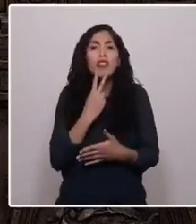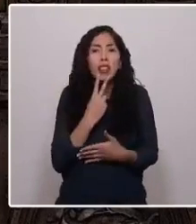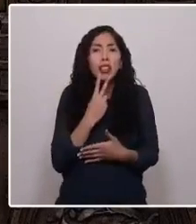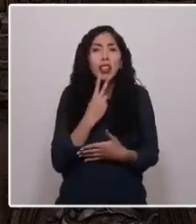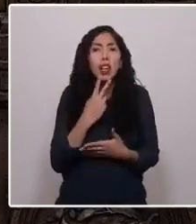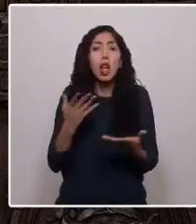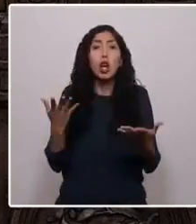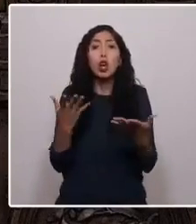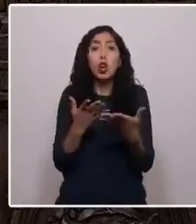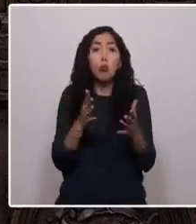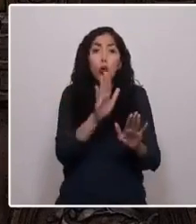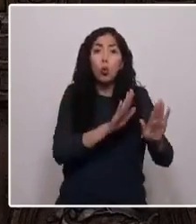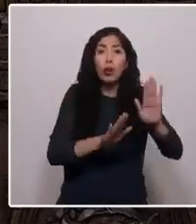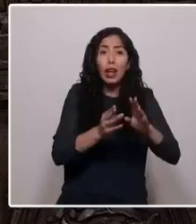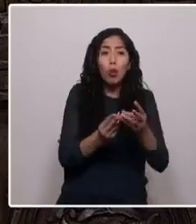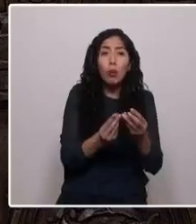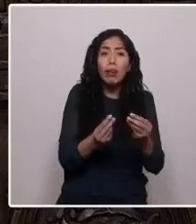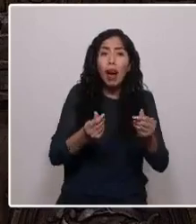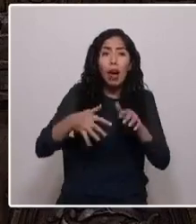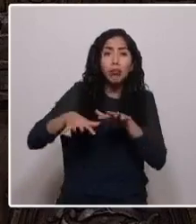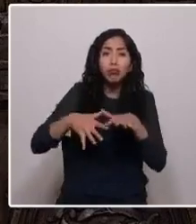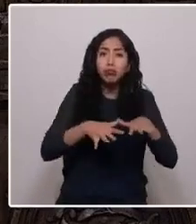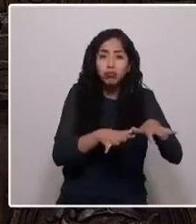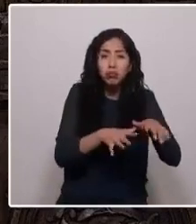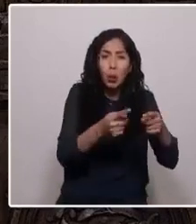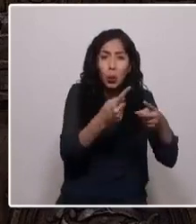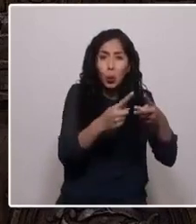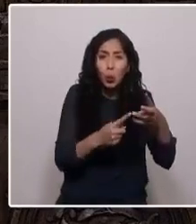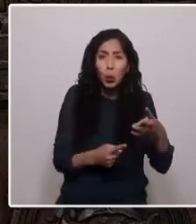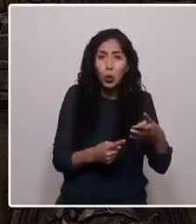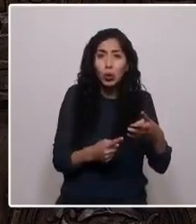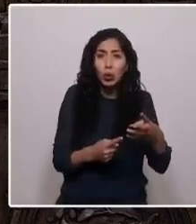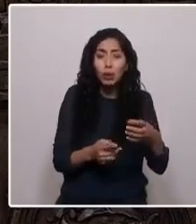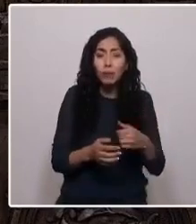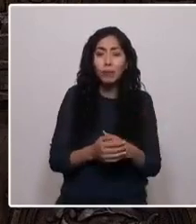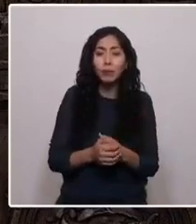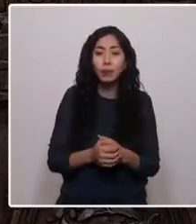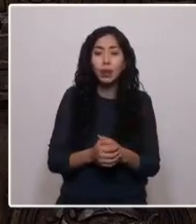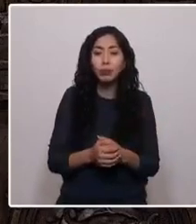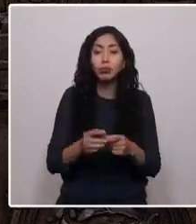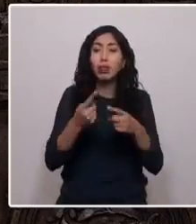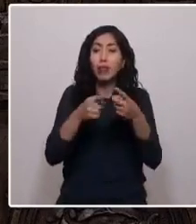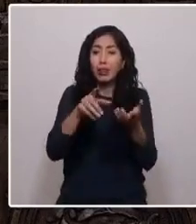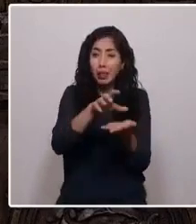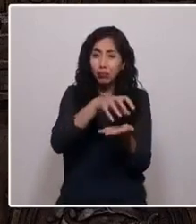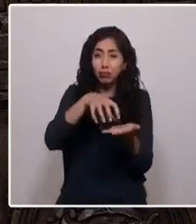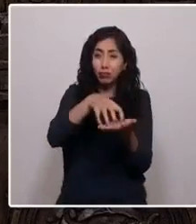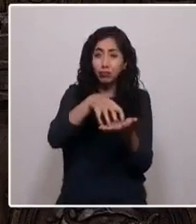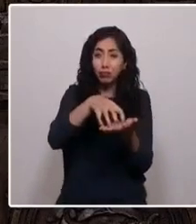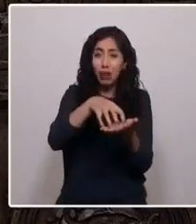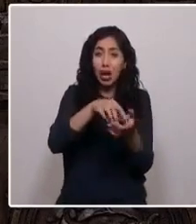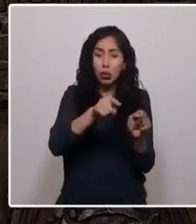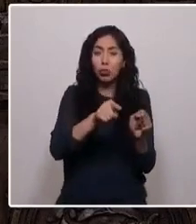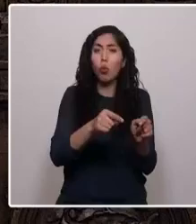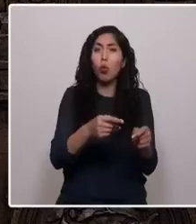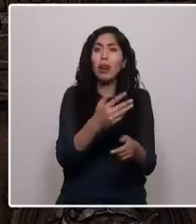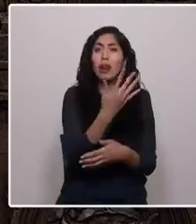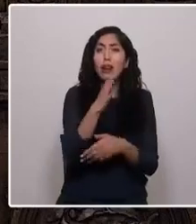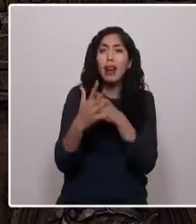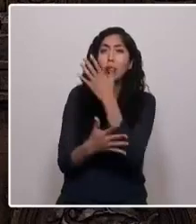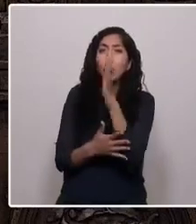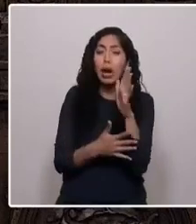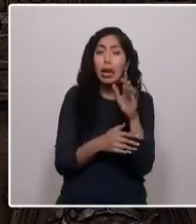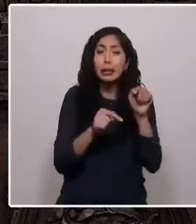los humedales los batros lengas chimal ferro cuán calabozo hibaika vii riñones del planeta que aún serpentea ni